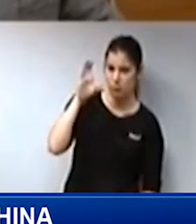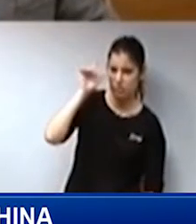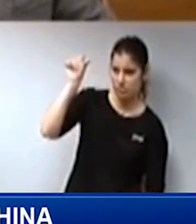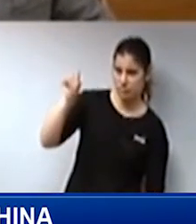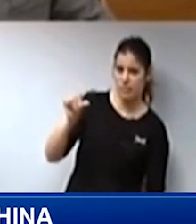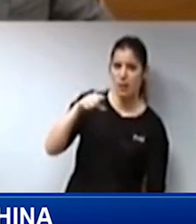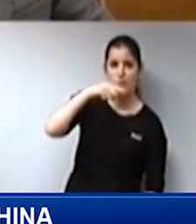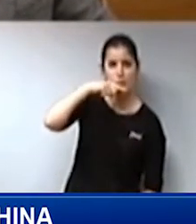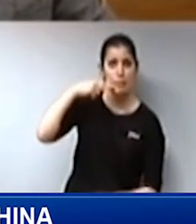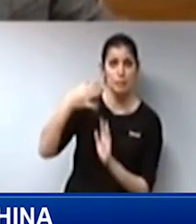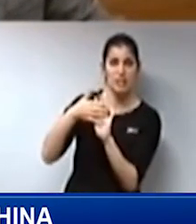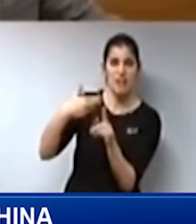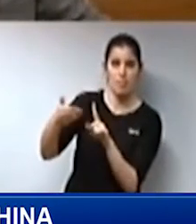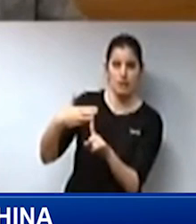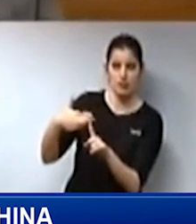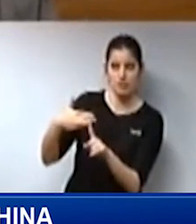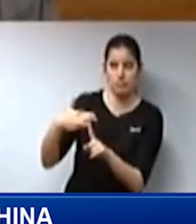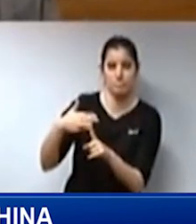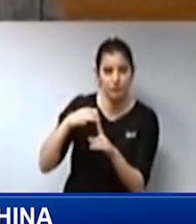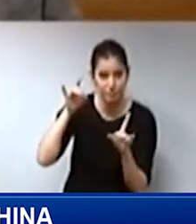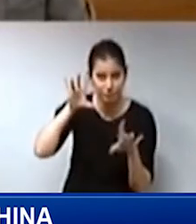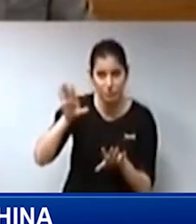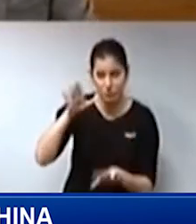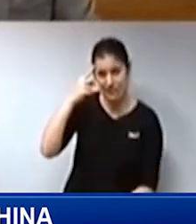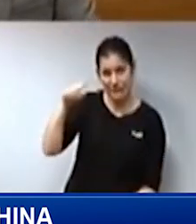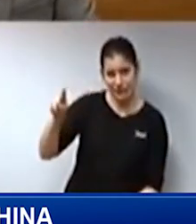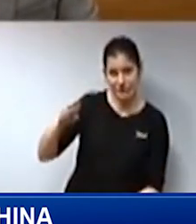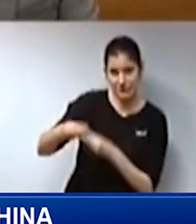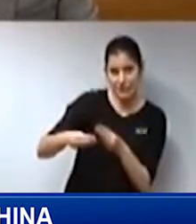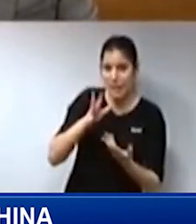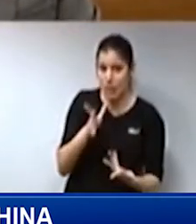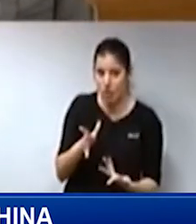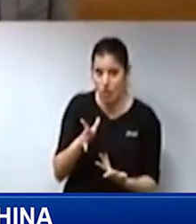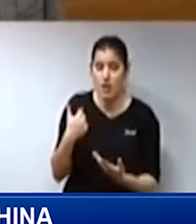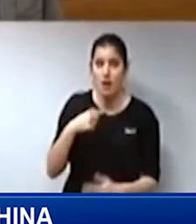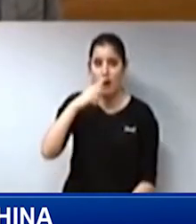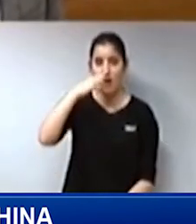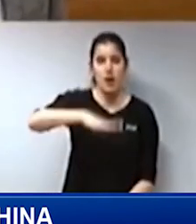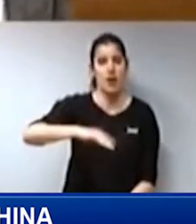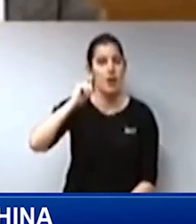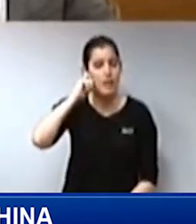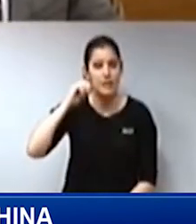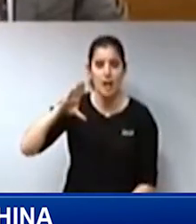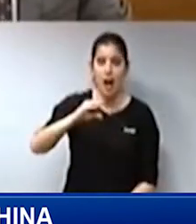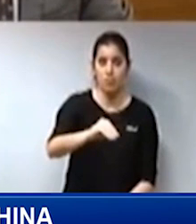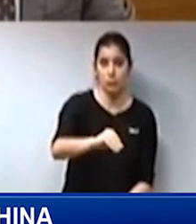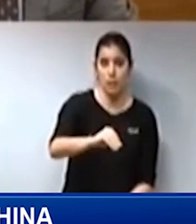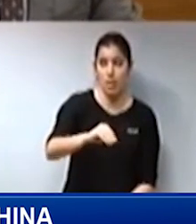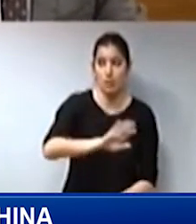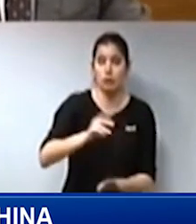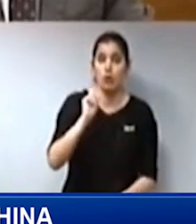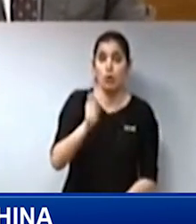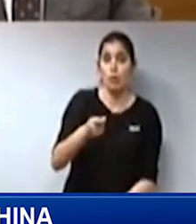de maltrato, le presto atención, porque sabe de lo que hablan. A la niña abusada reiteradamente, solo la juez le pidió